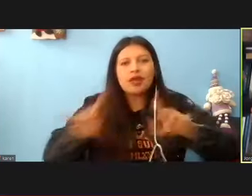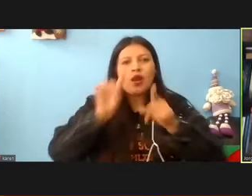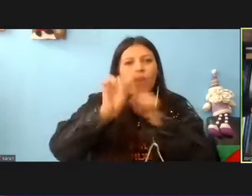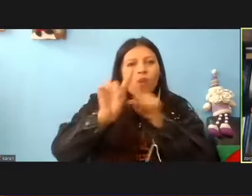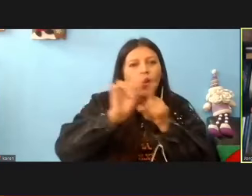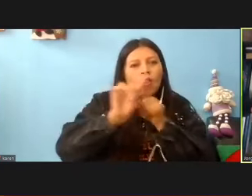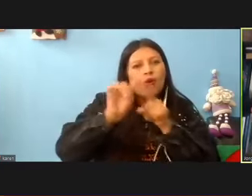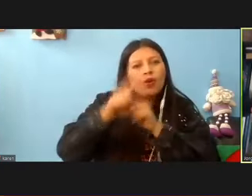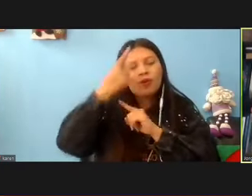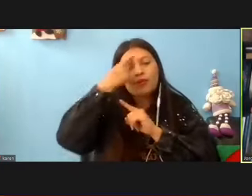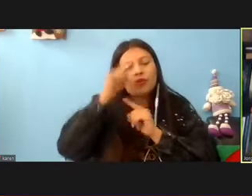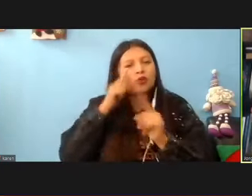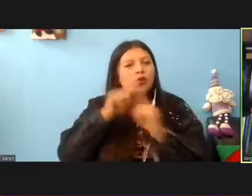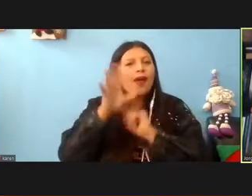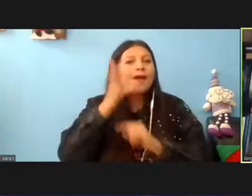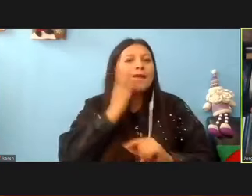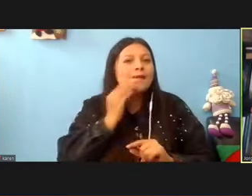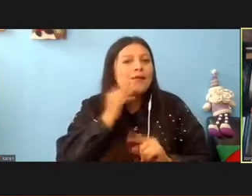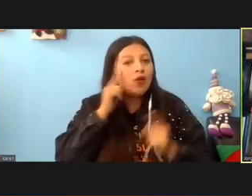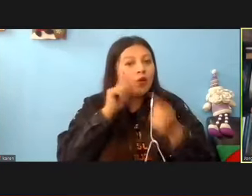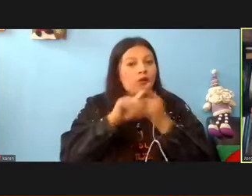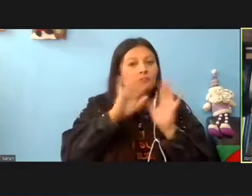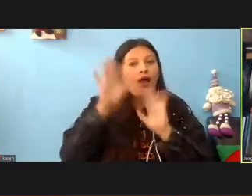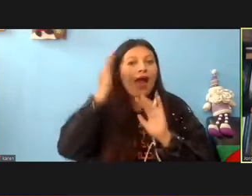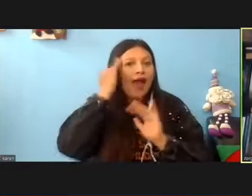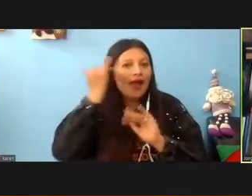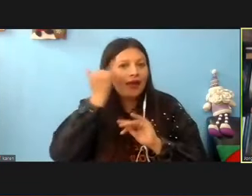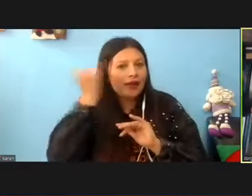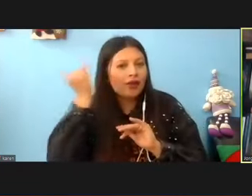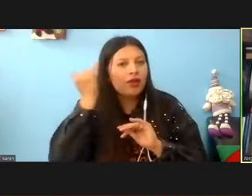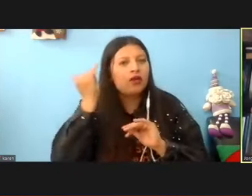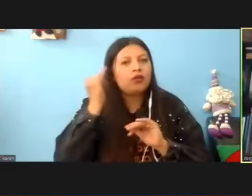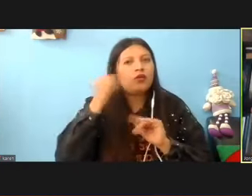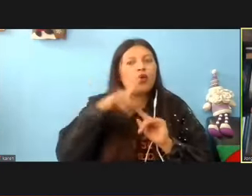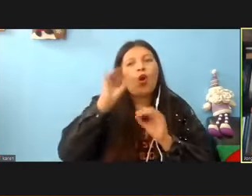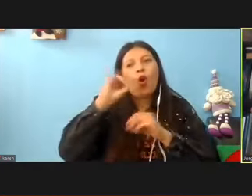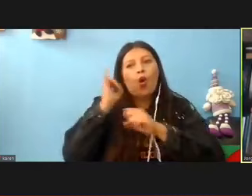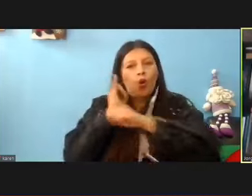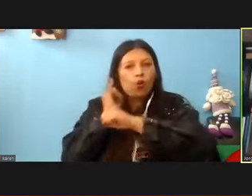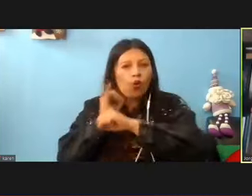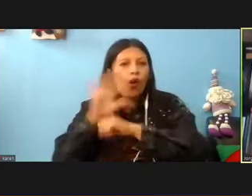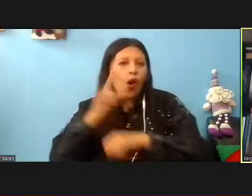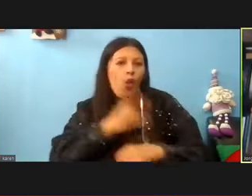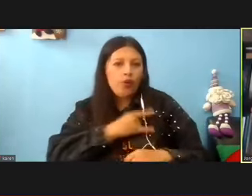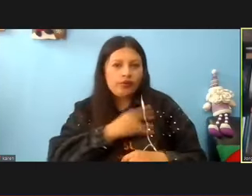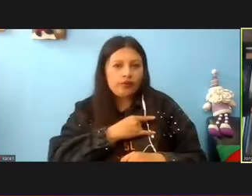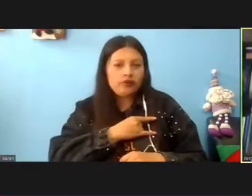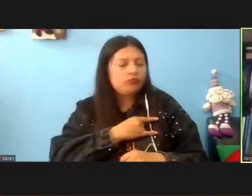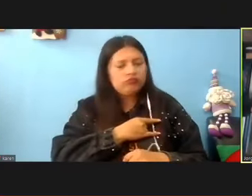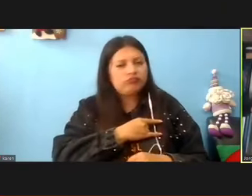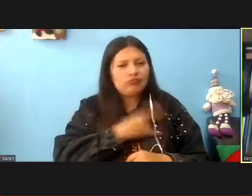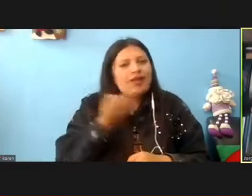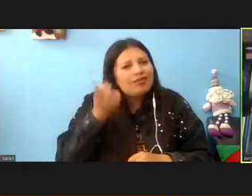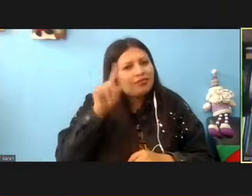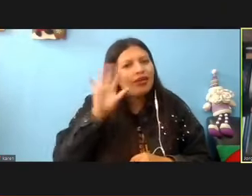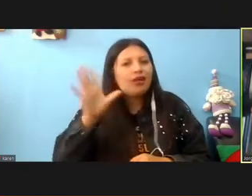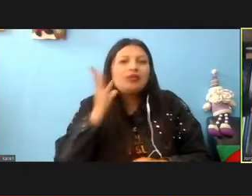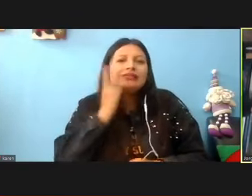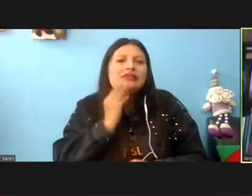de experiencias, no solamente experiencias de corte más académica o del orden institucional universitario, sino también